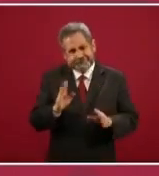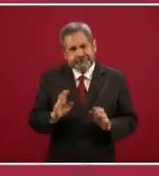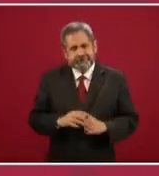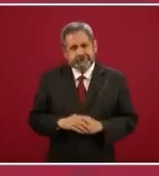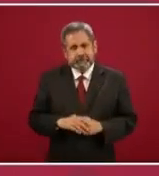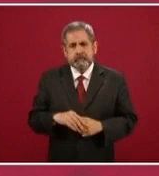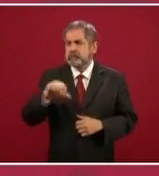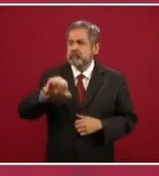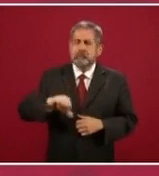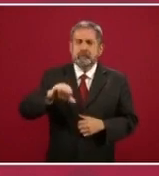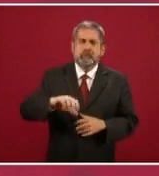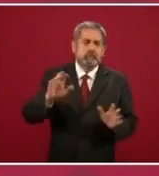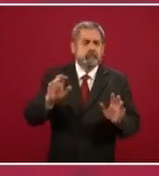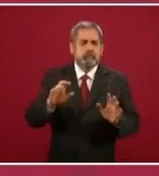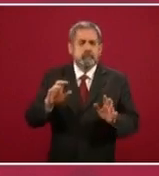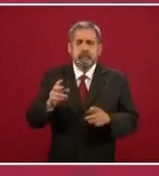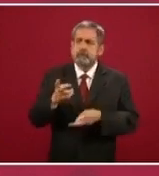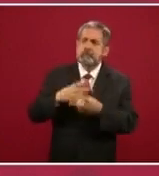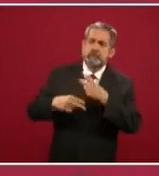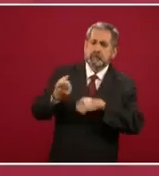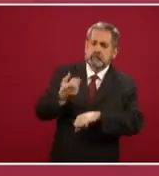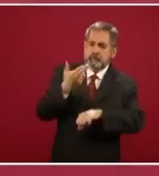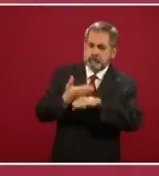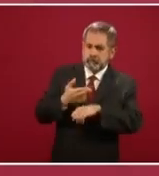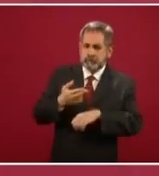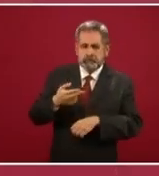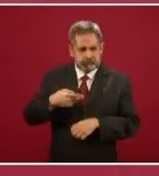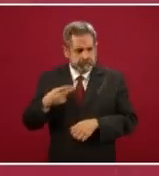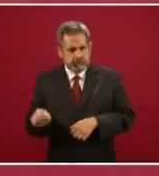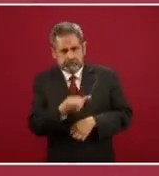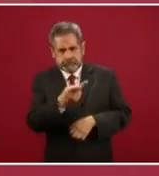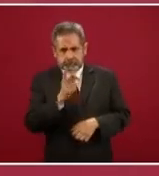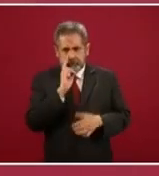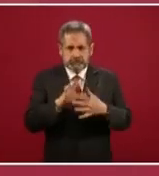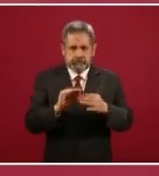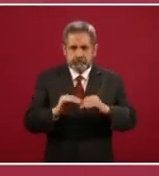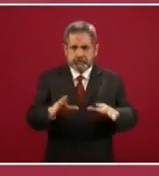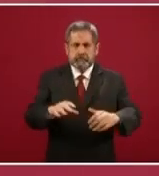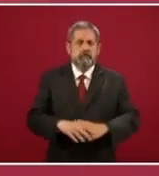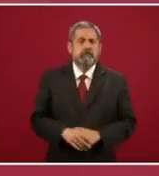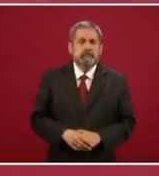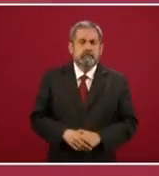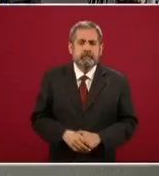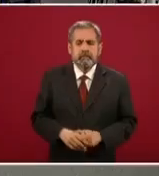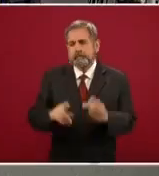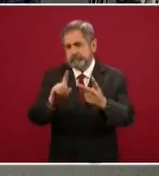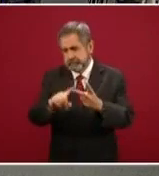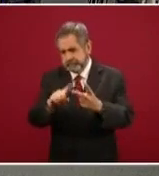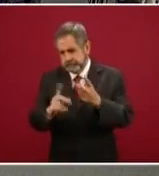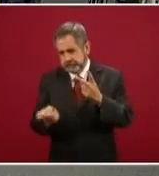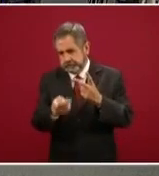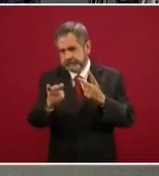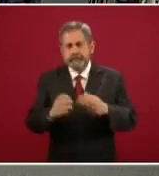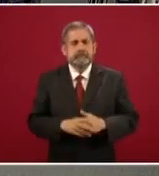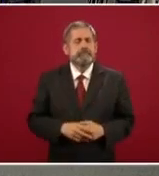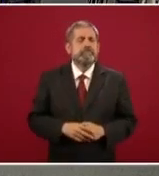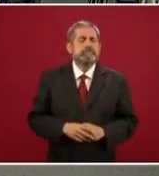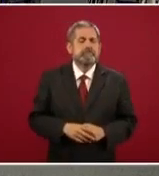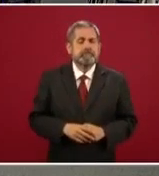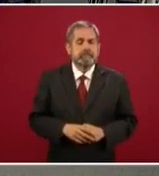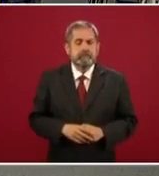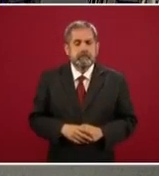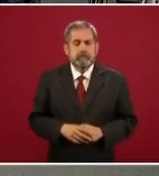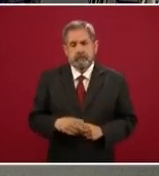Y hoy que esté el secretario de Hacienda, pues pregúntenle sobre estos temas. Sí, la segunda pregunta, usted